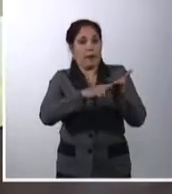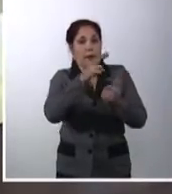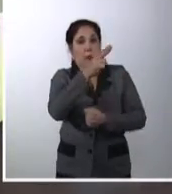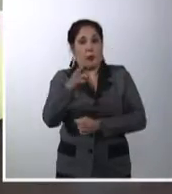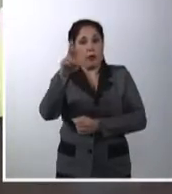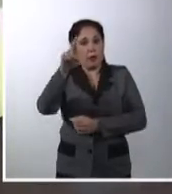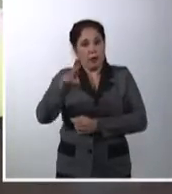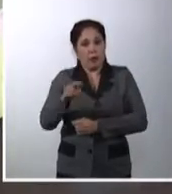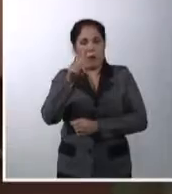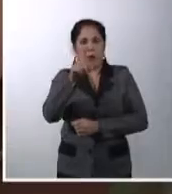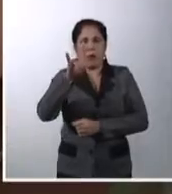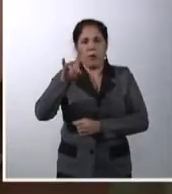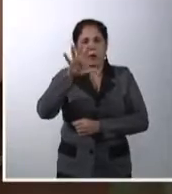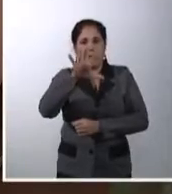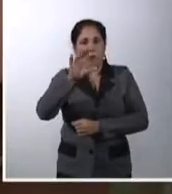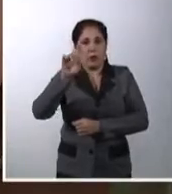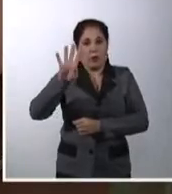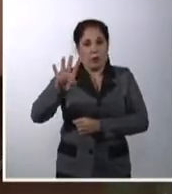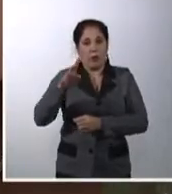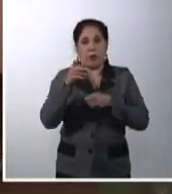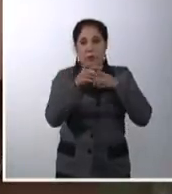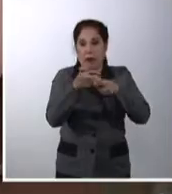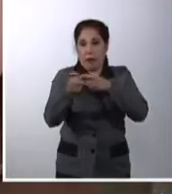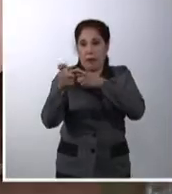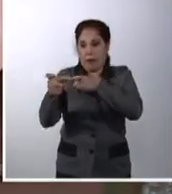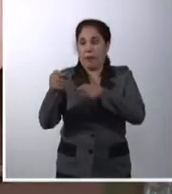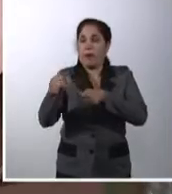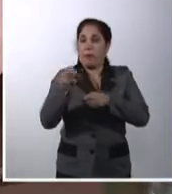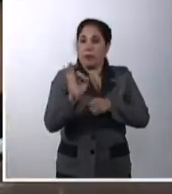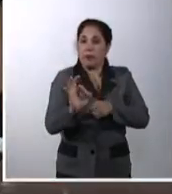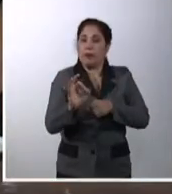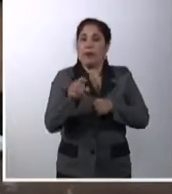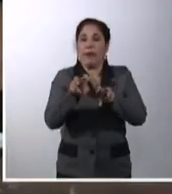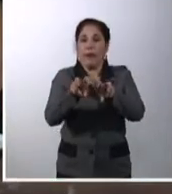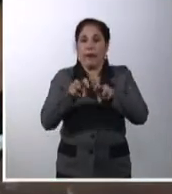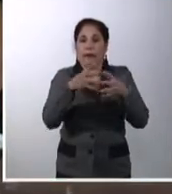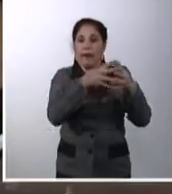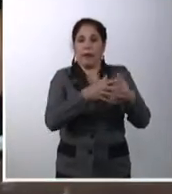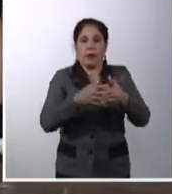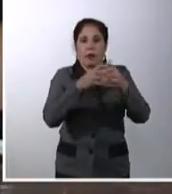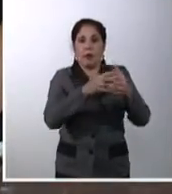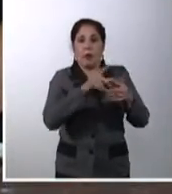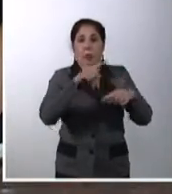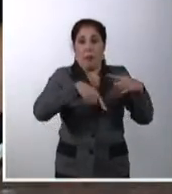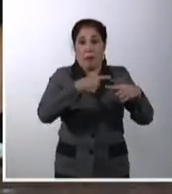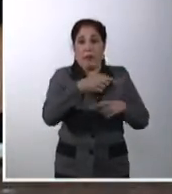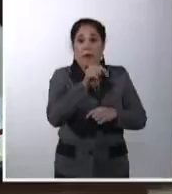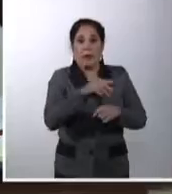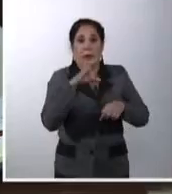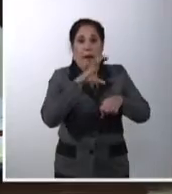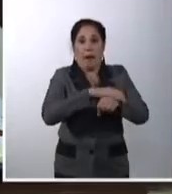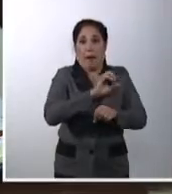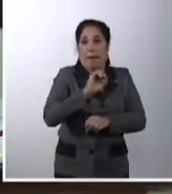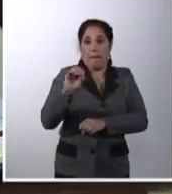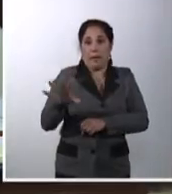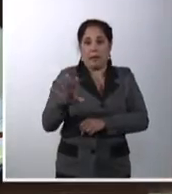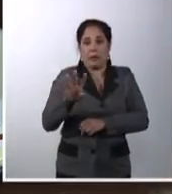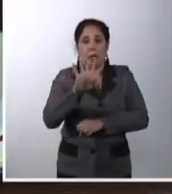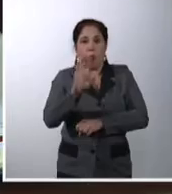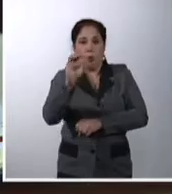en 1954 atacaron la Cámara de Representantes de Estados Unidos, tras lo cual sufrió prisión por un cuarto de